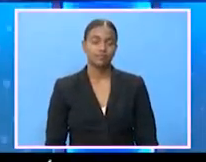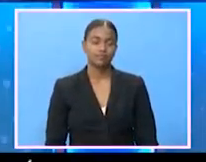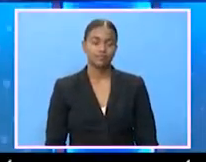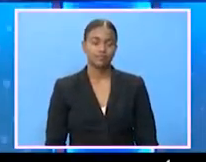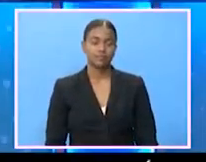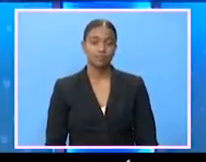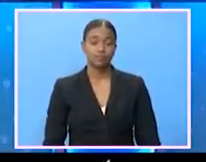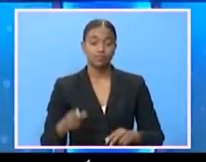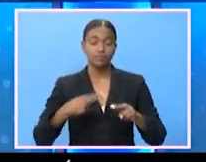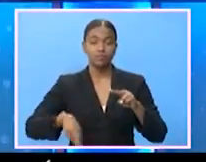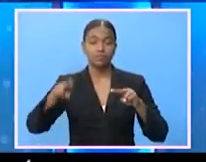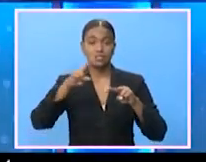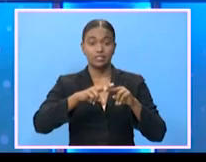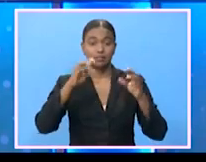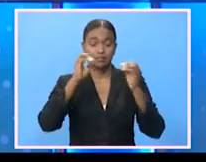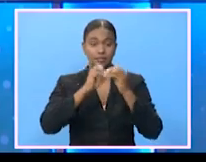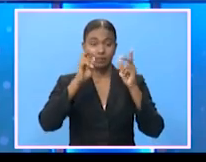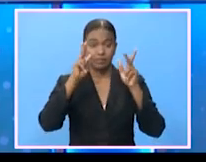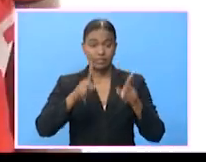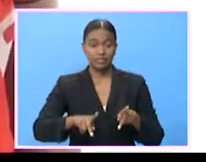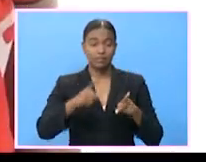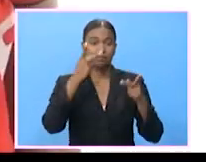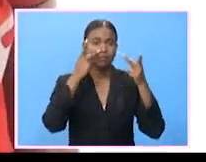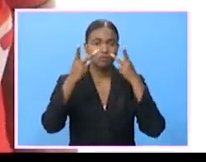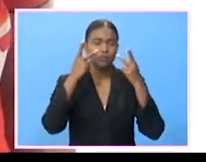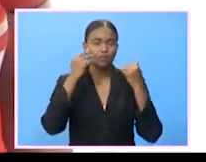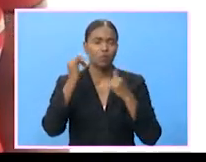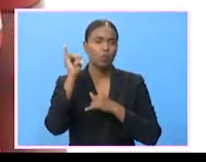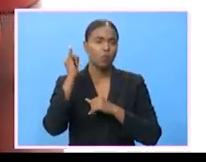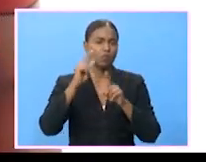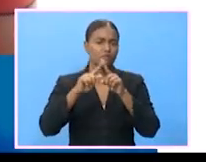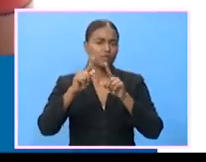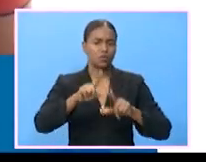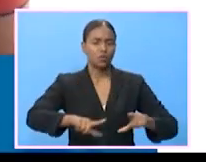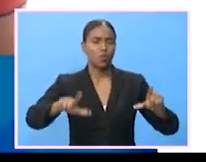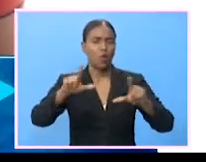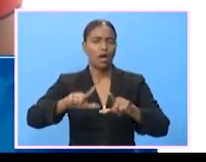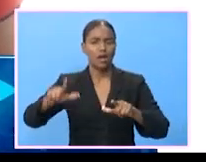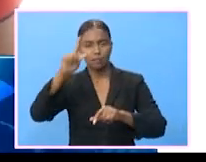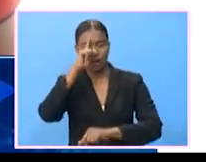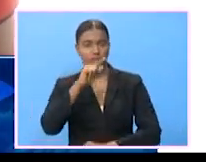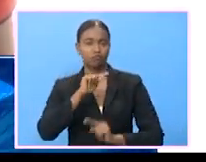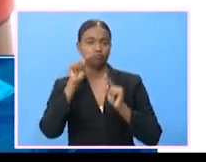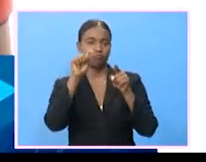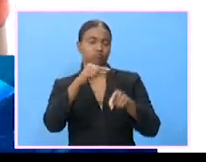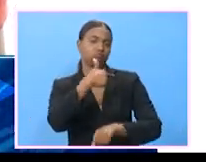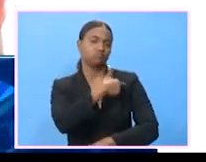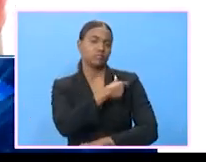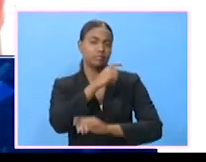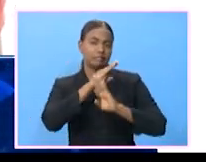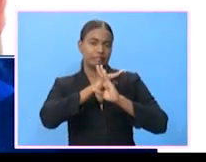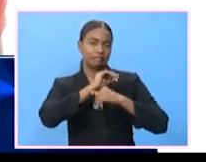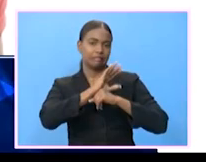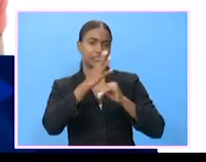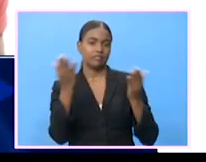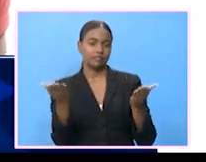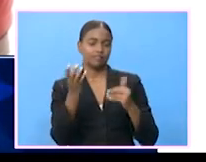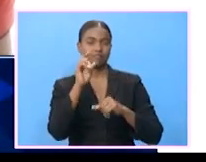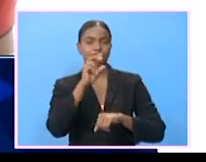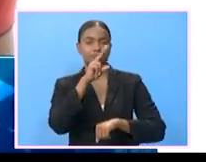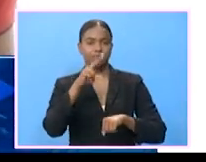Señores, un ligero aumento de ciudadanos se constató durante este jueves en algunos centros de vacunación contra el COVID-19 del Distrito